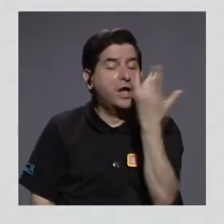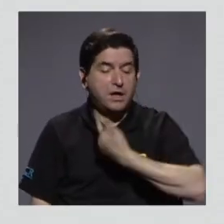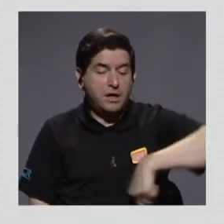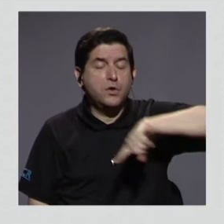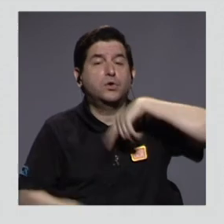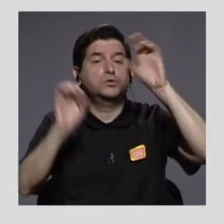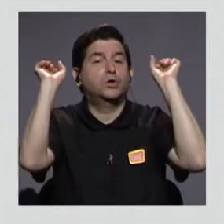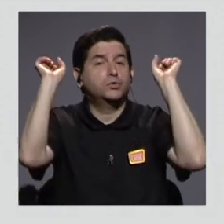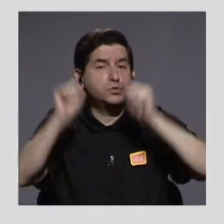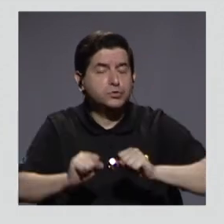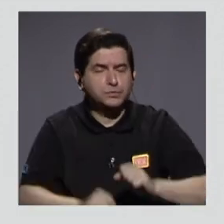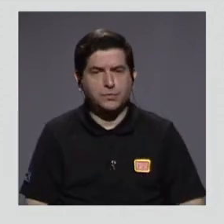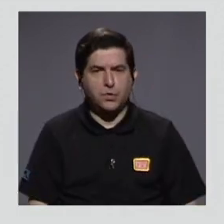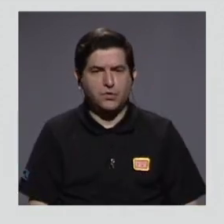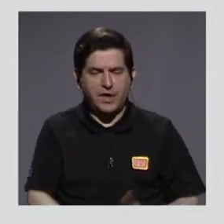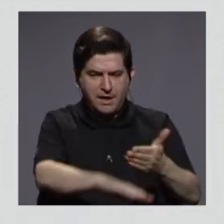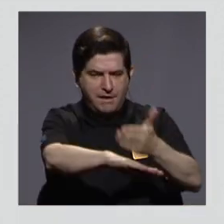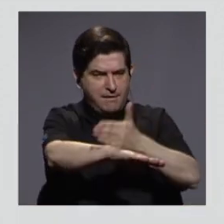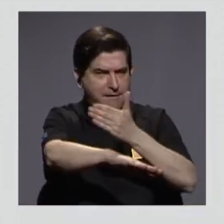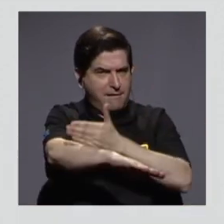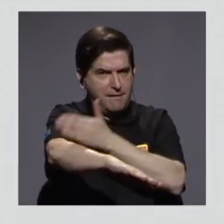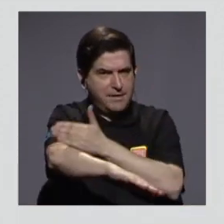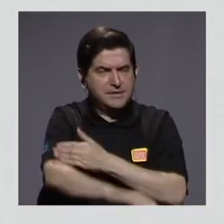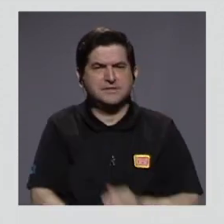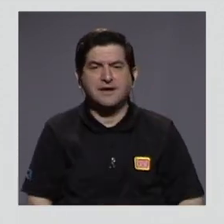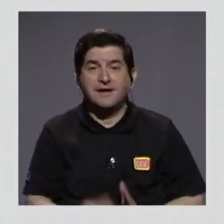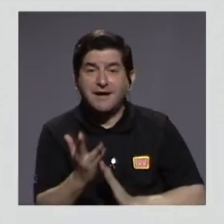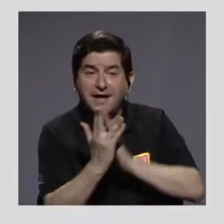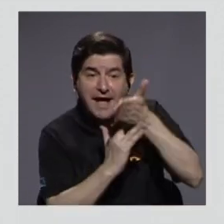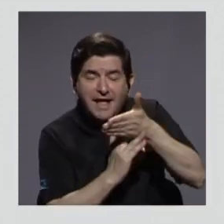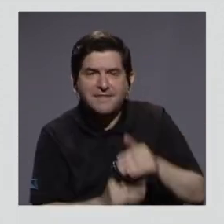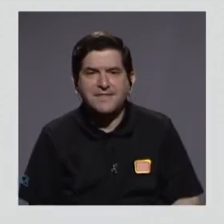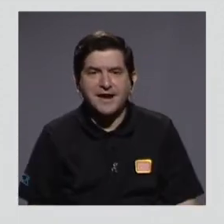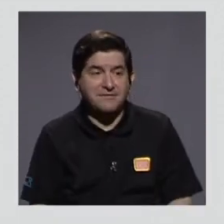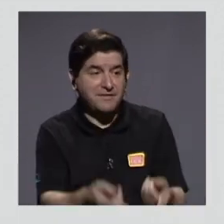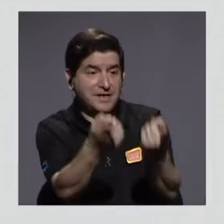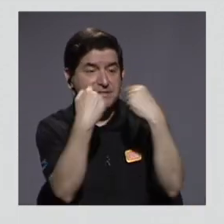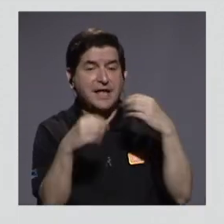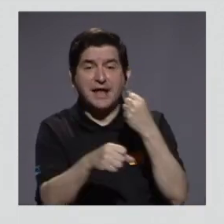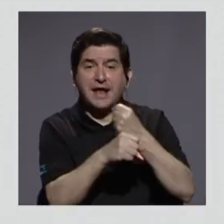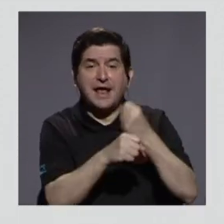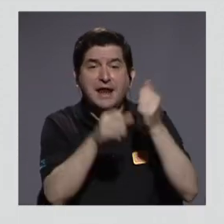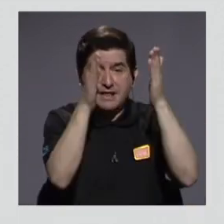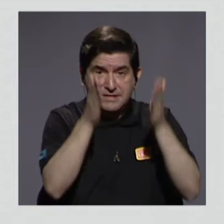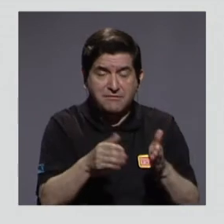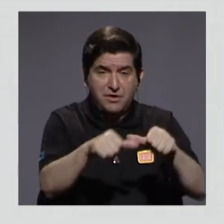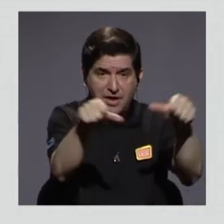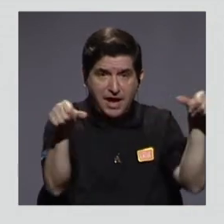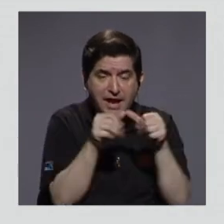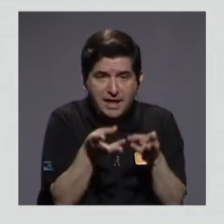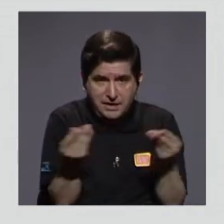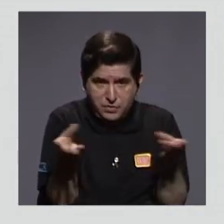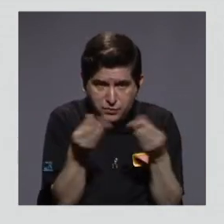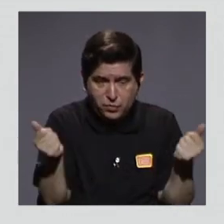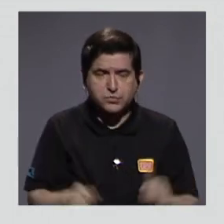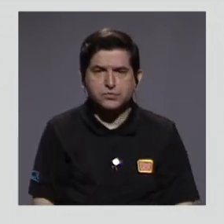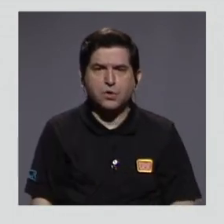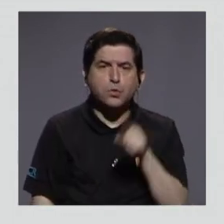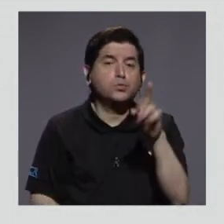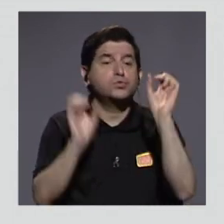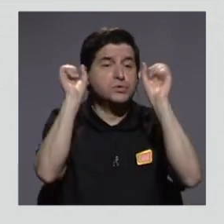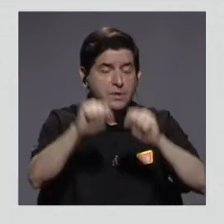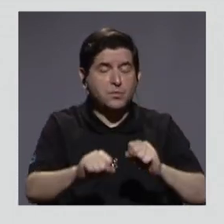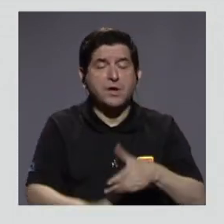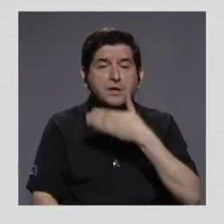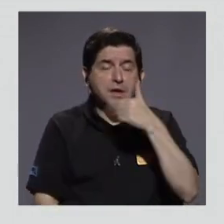nosotros podemos generar crecimiento es mediante la atracción de más trabajadores al centro productivo o sea ustedes pueden